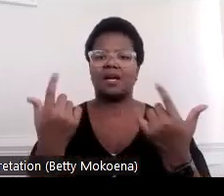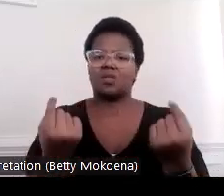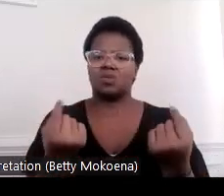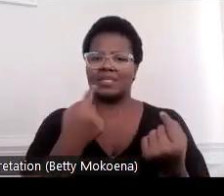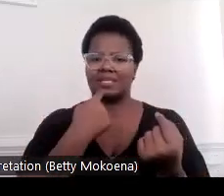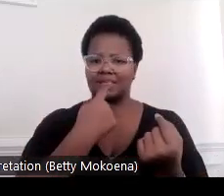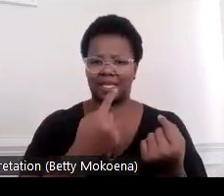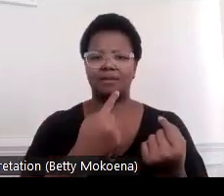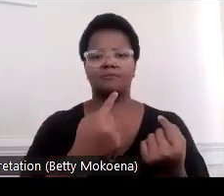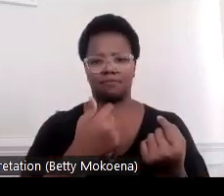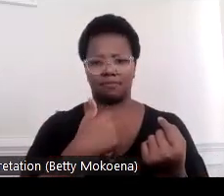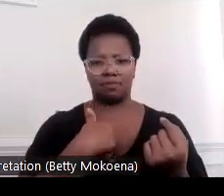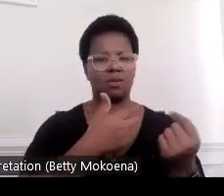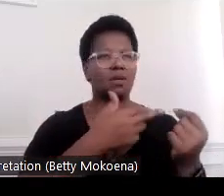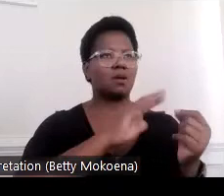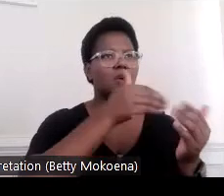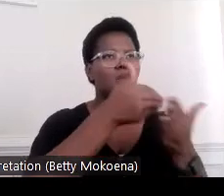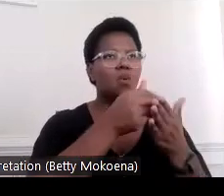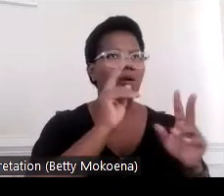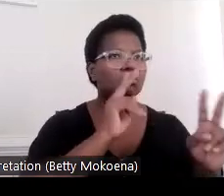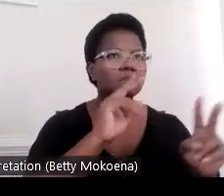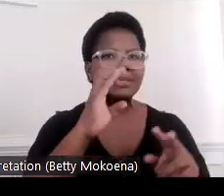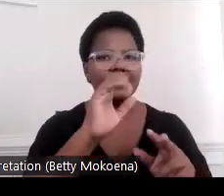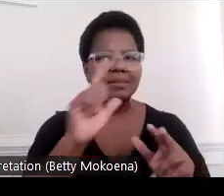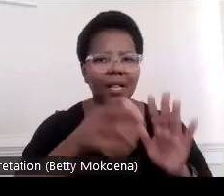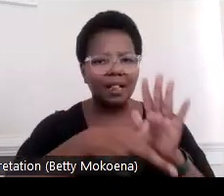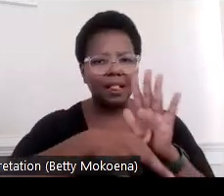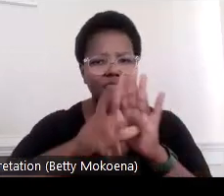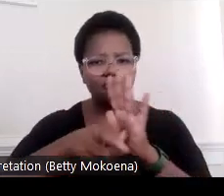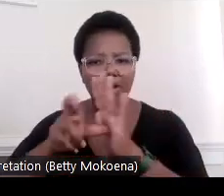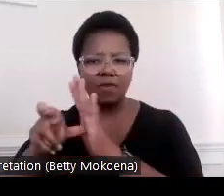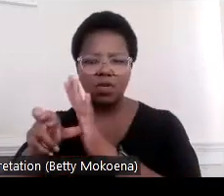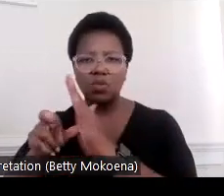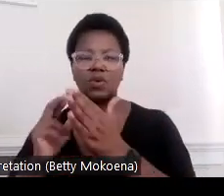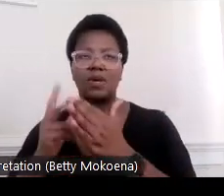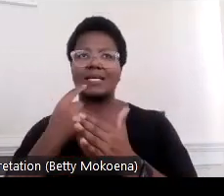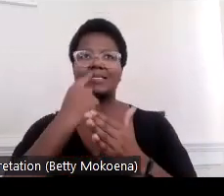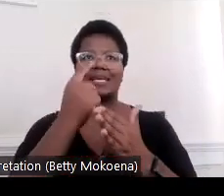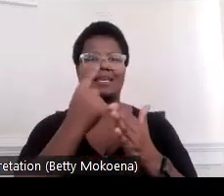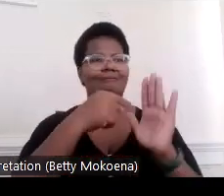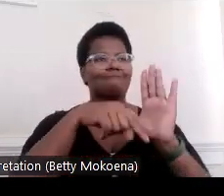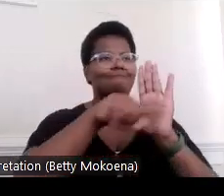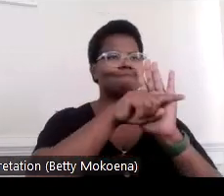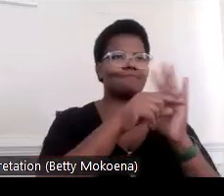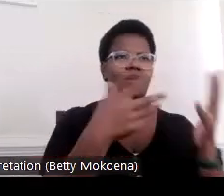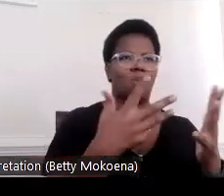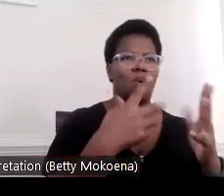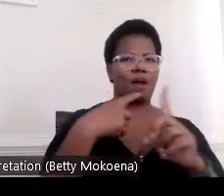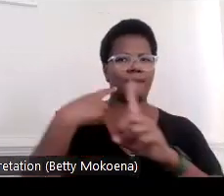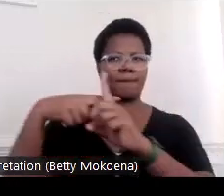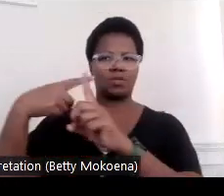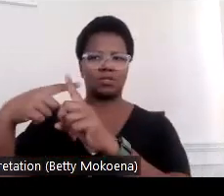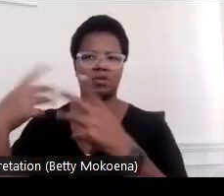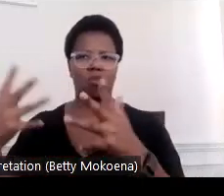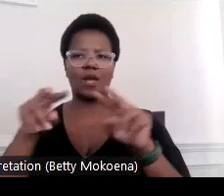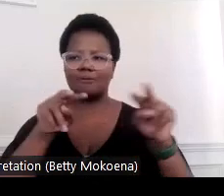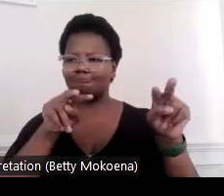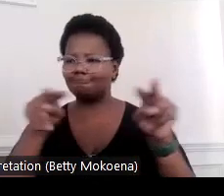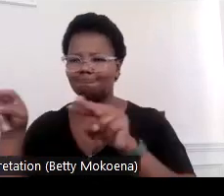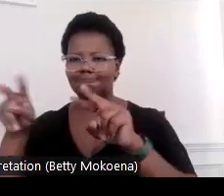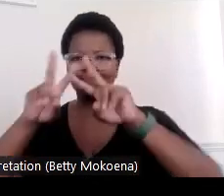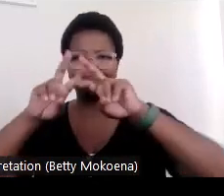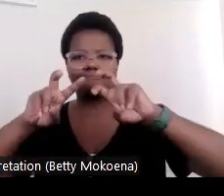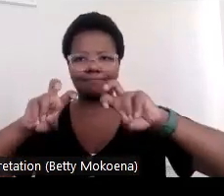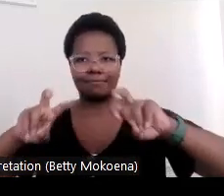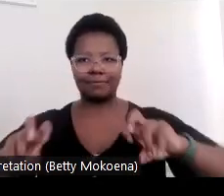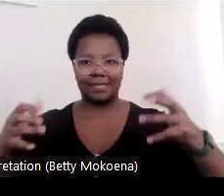cómo se va Esto bueno se hizo un reviso de de proveedores evaluaciones para ver cómo